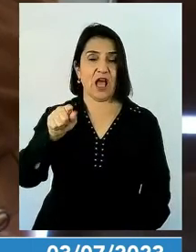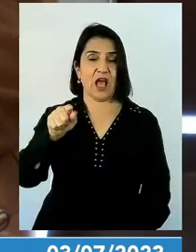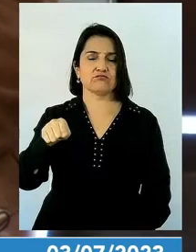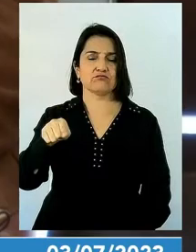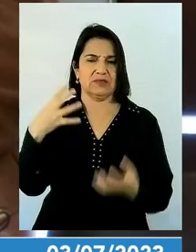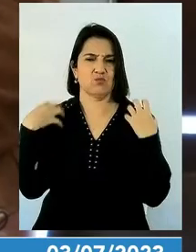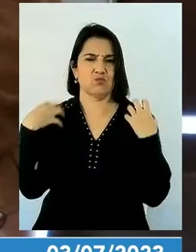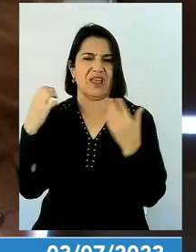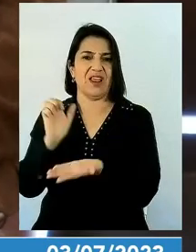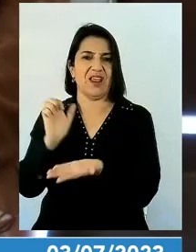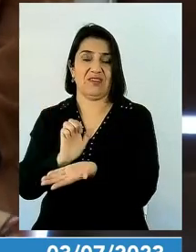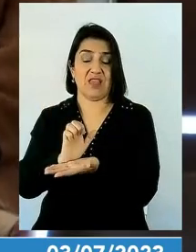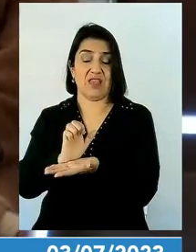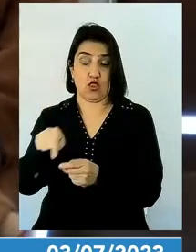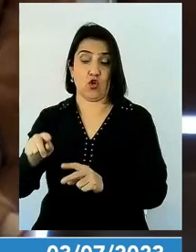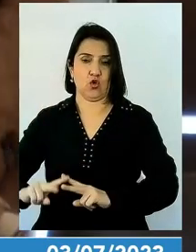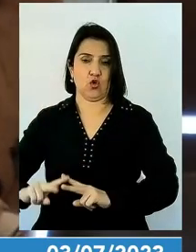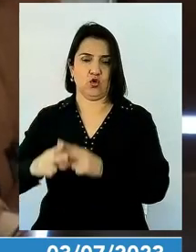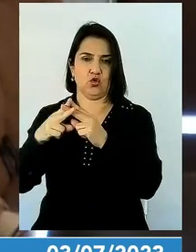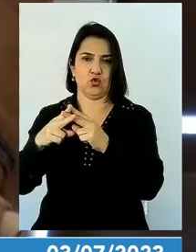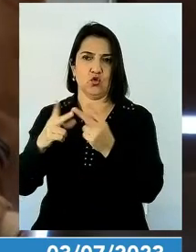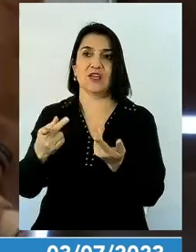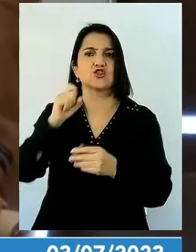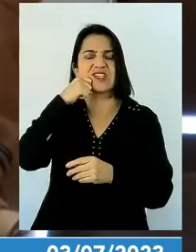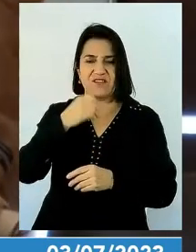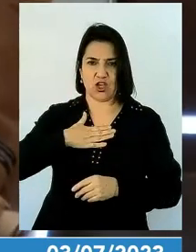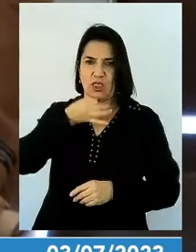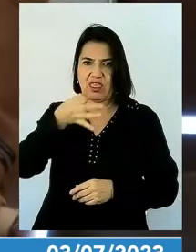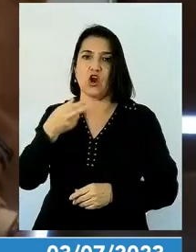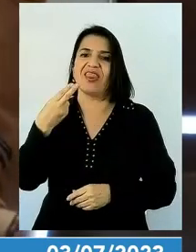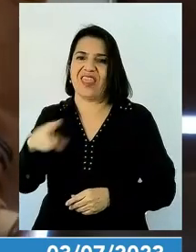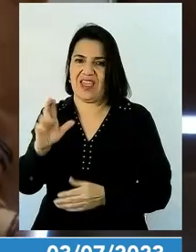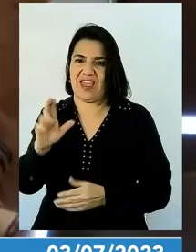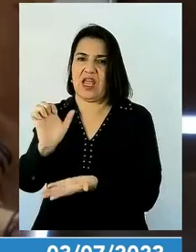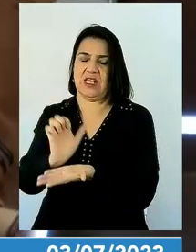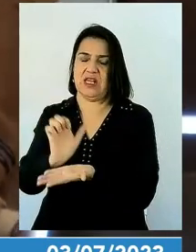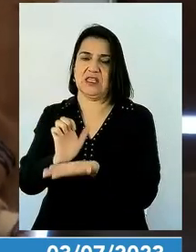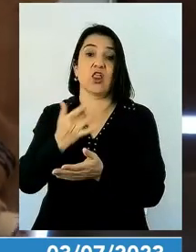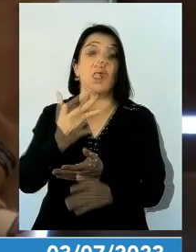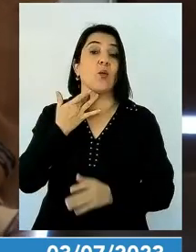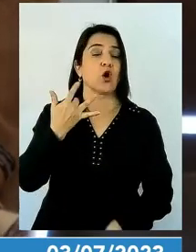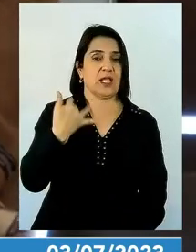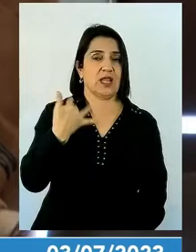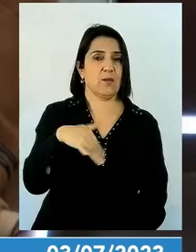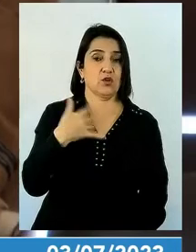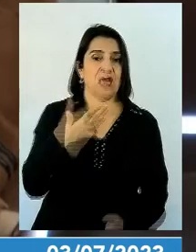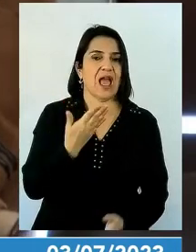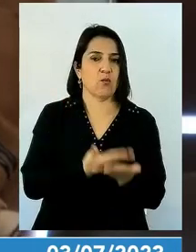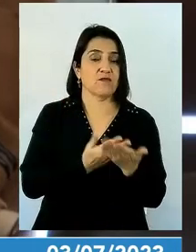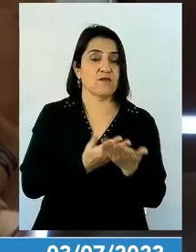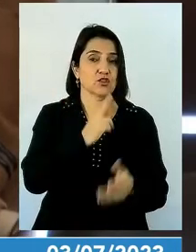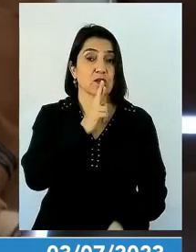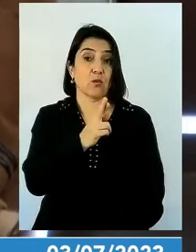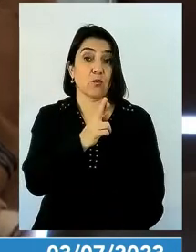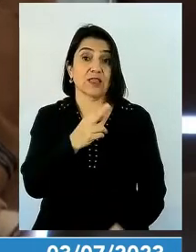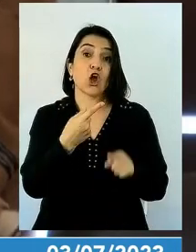Estado, porque no es menor, y aprovecho un poco de contestar su pregunta también, que